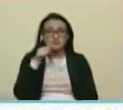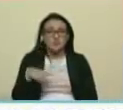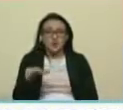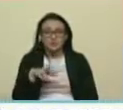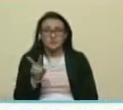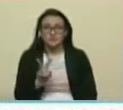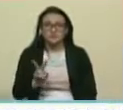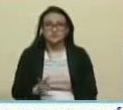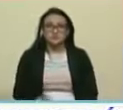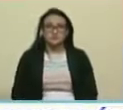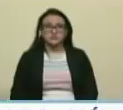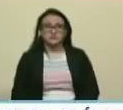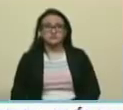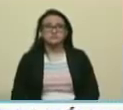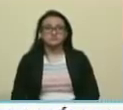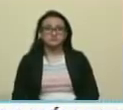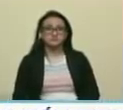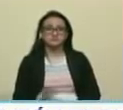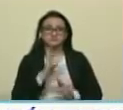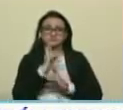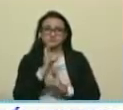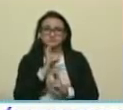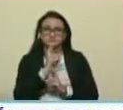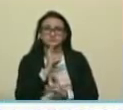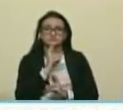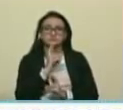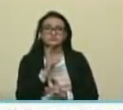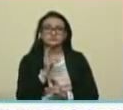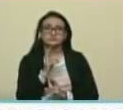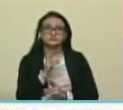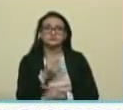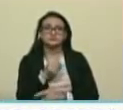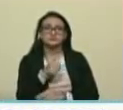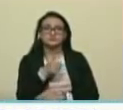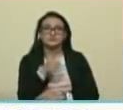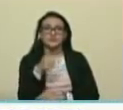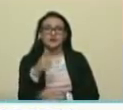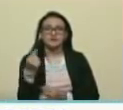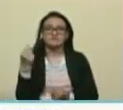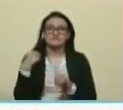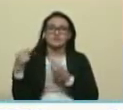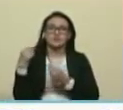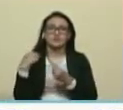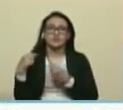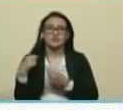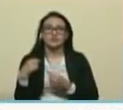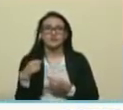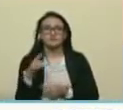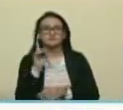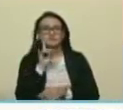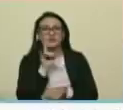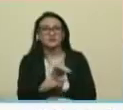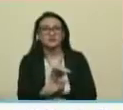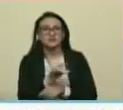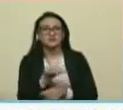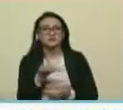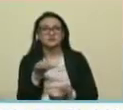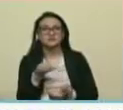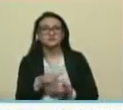Venezuela, vamos a responder a cada infamia que provenga de los